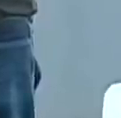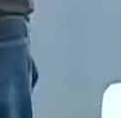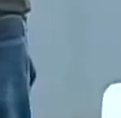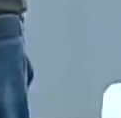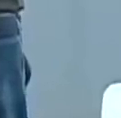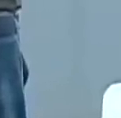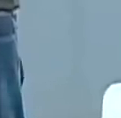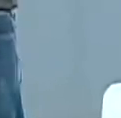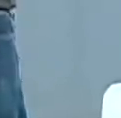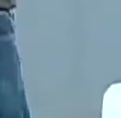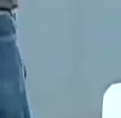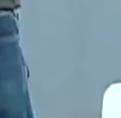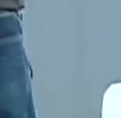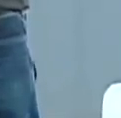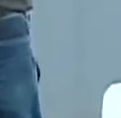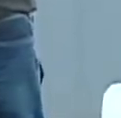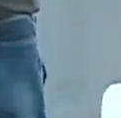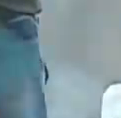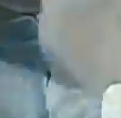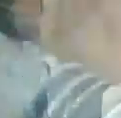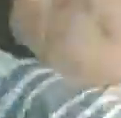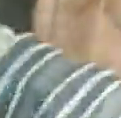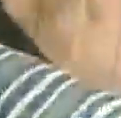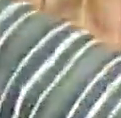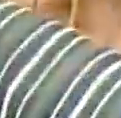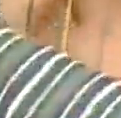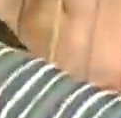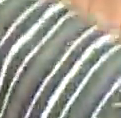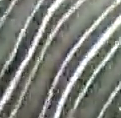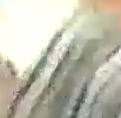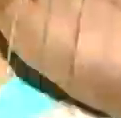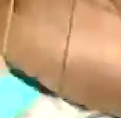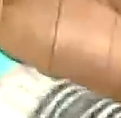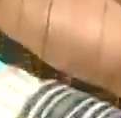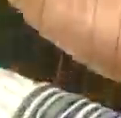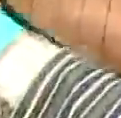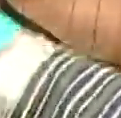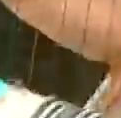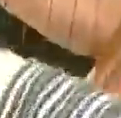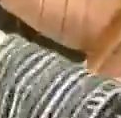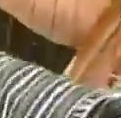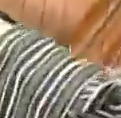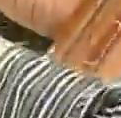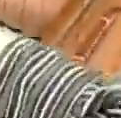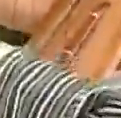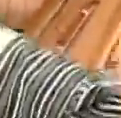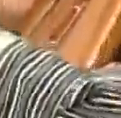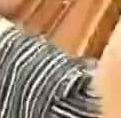Me abrí por la lejanía, la lejanía camino sin tolva.